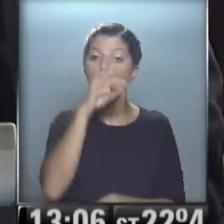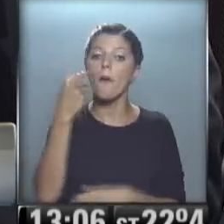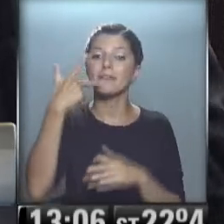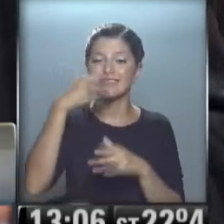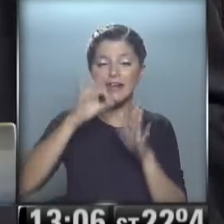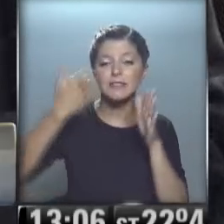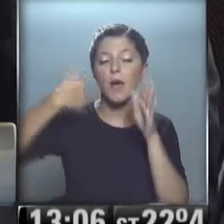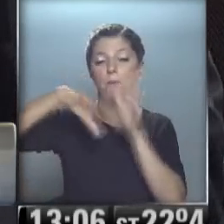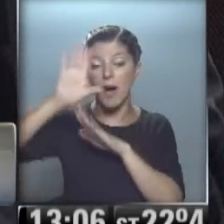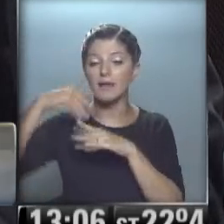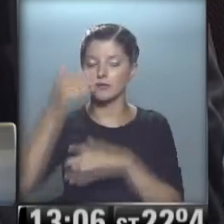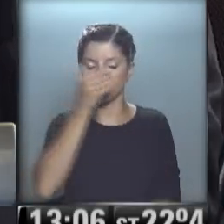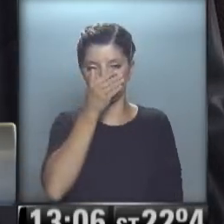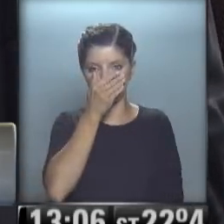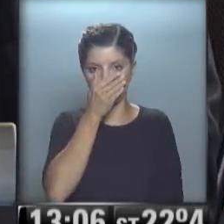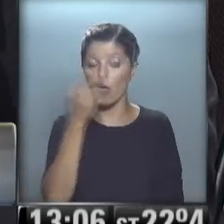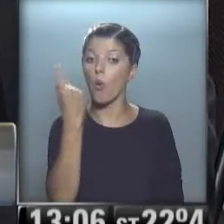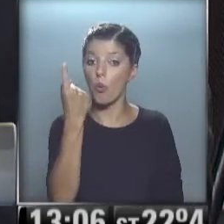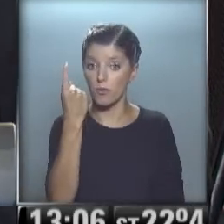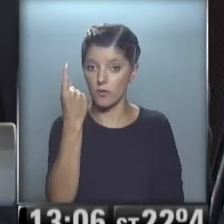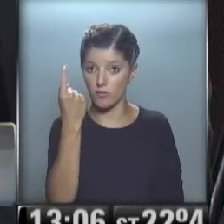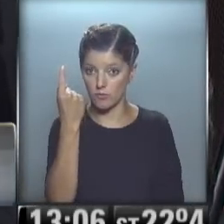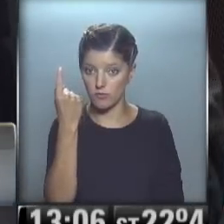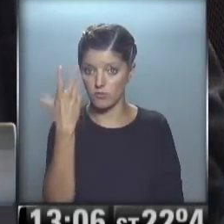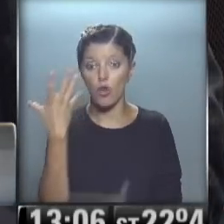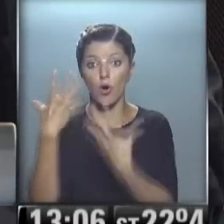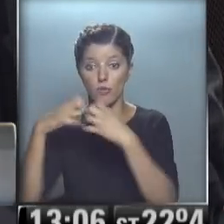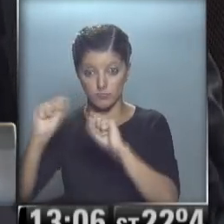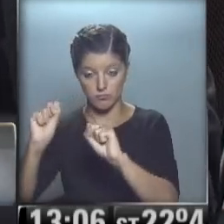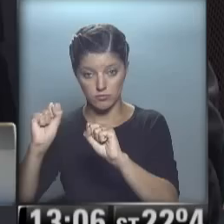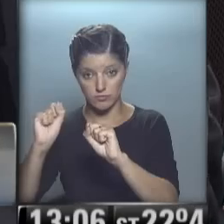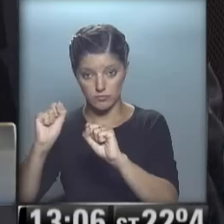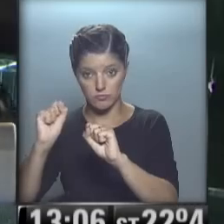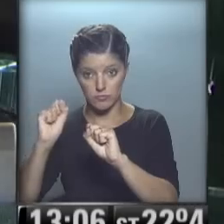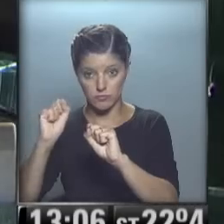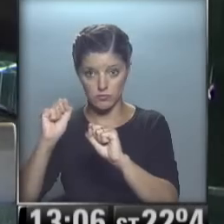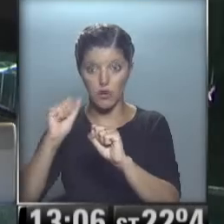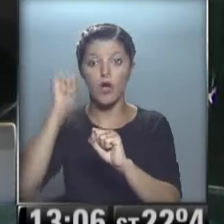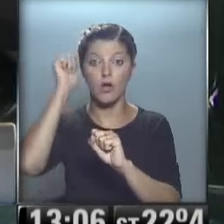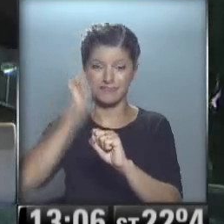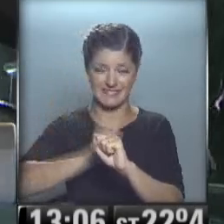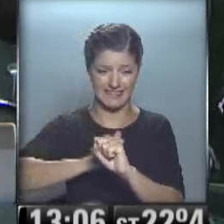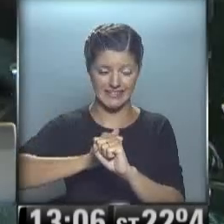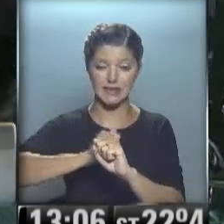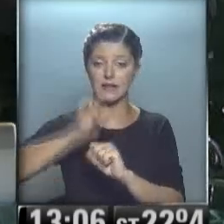opositores secuestrados. Uno apareció con heridas